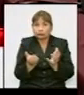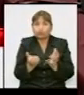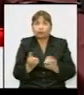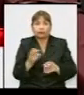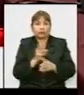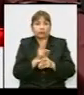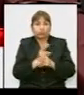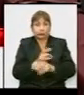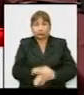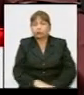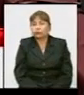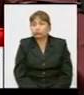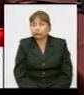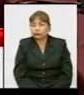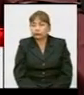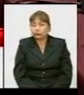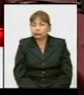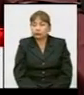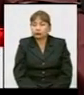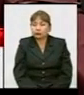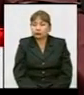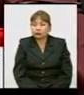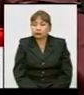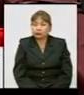ciberseguridad. Siguiente.